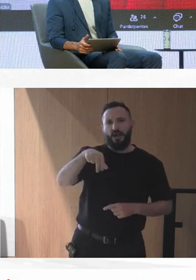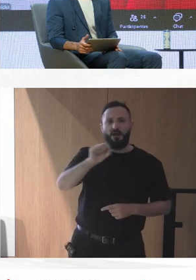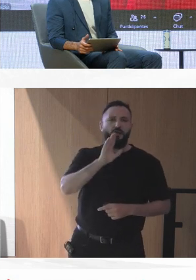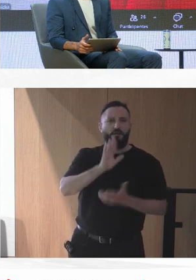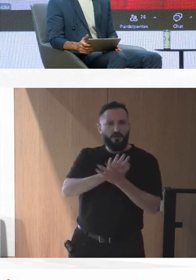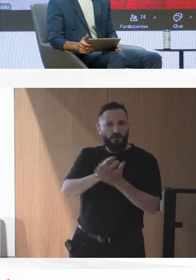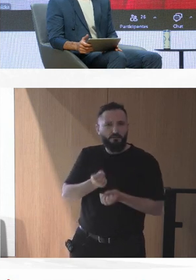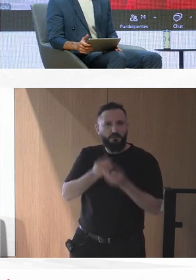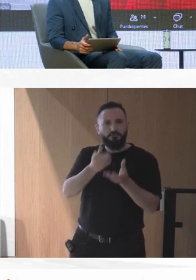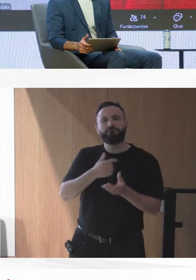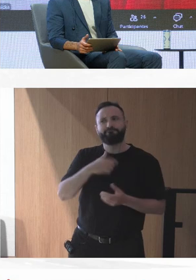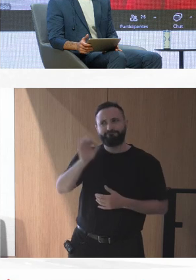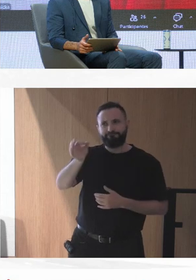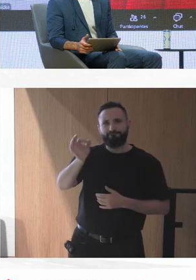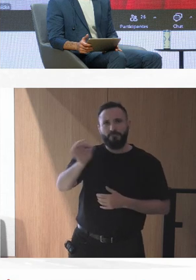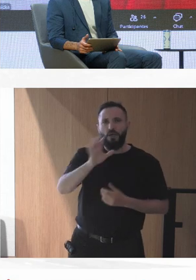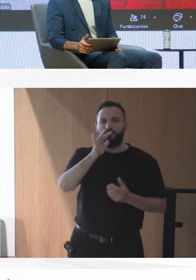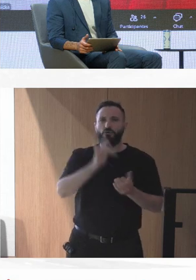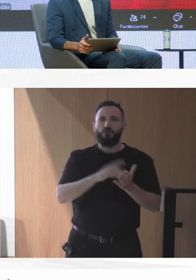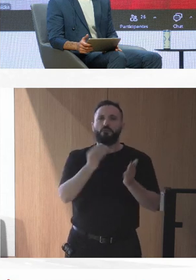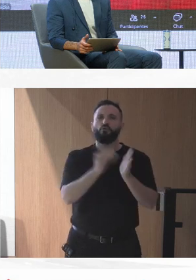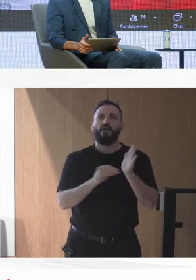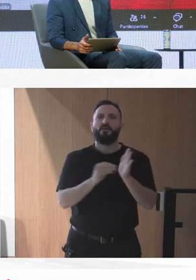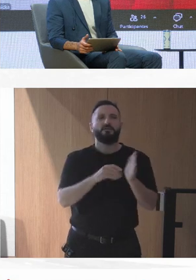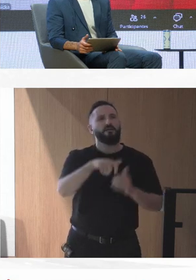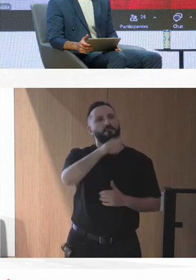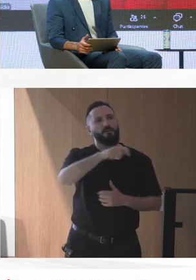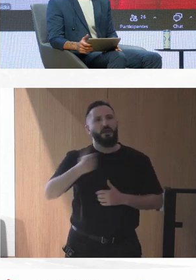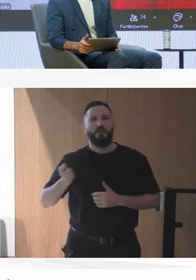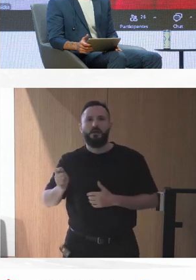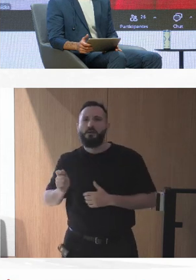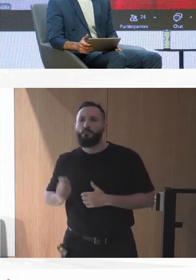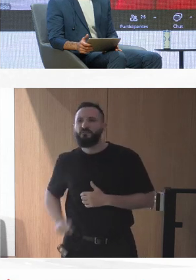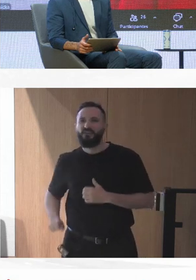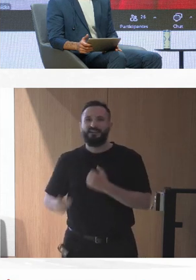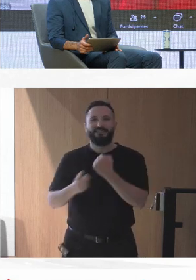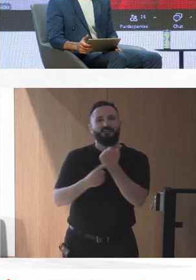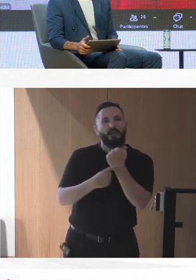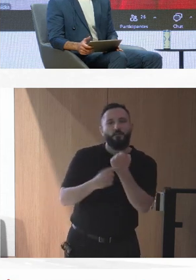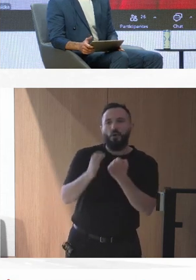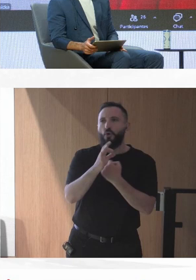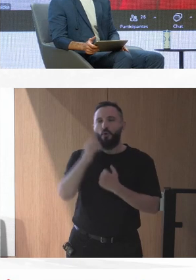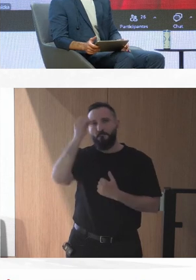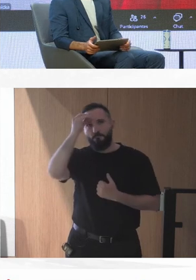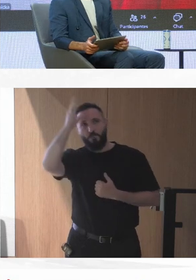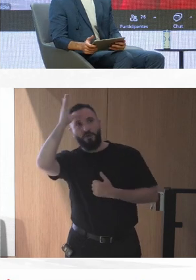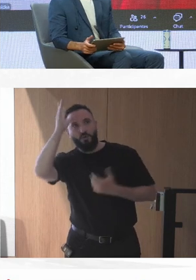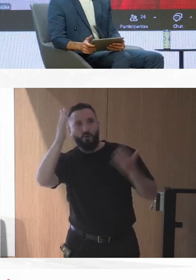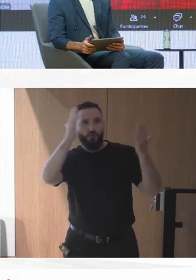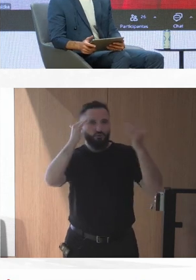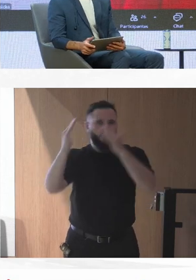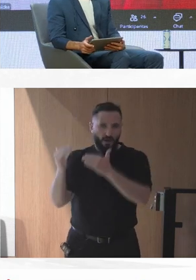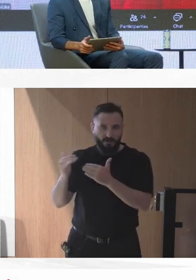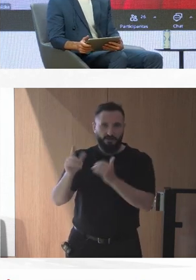Y, porque muchas veces la gente no, bueno, muchos de los profesionales no tienen tiempo ni conocimiento y siendo ahí una falta